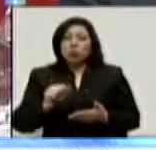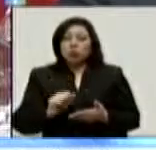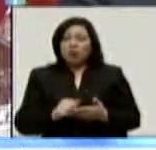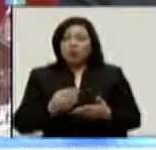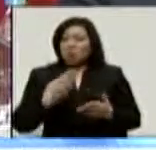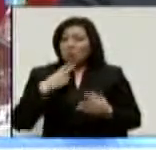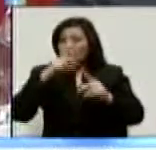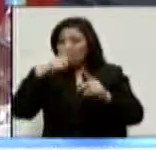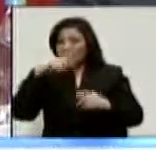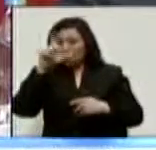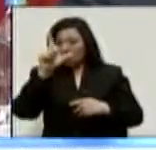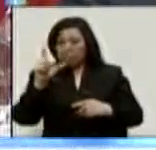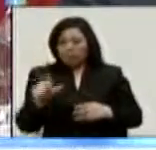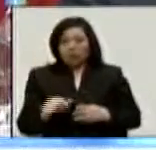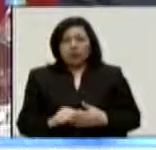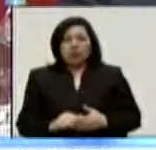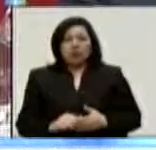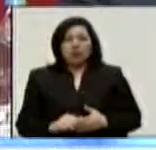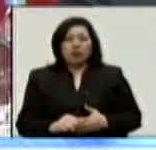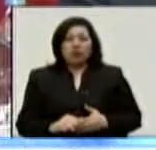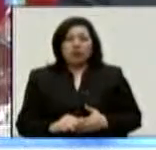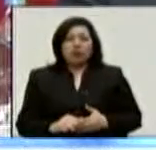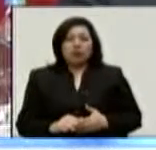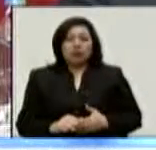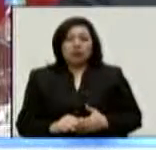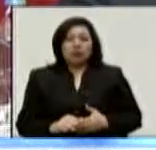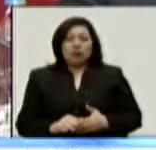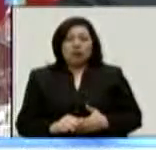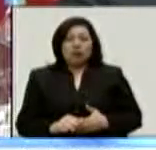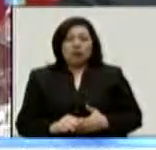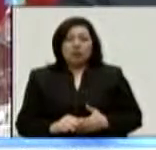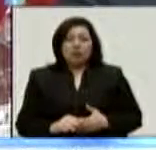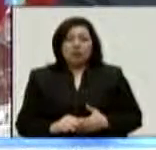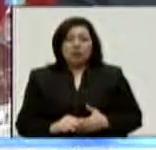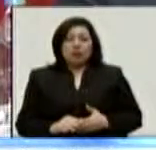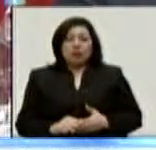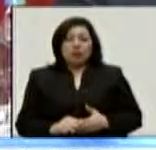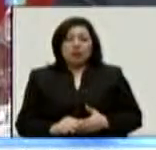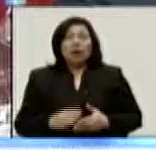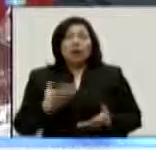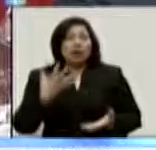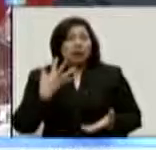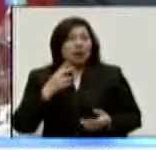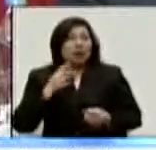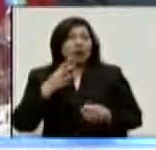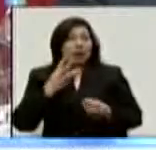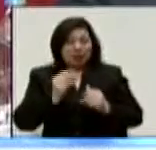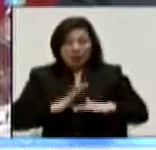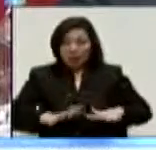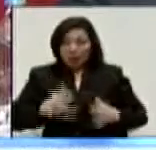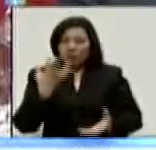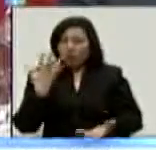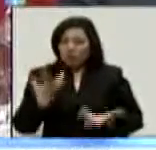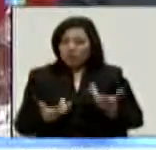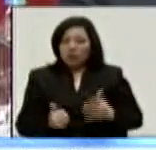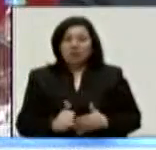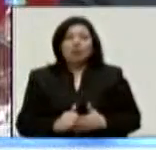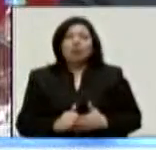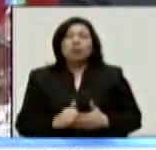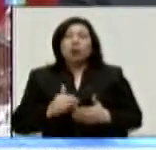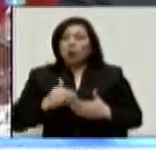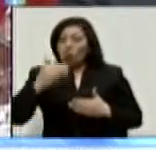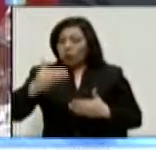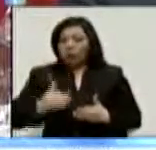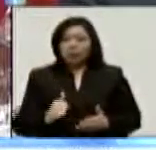miran el mapa de Argentina, Tierra del Fuego, Santa de abajo hacia arriba, Tierra del Fuego, Santa Cruz, la tierra de Kirchner, y arriba de eso la provincia de